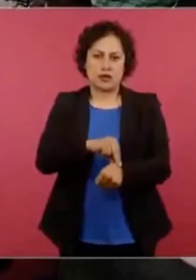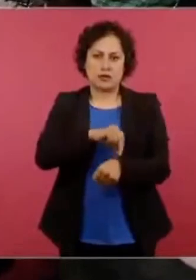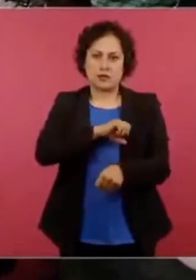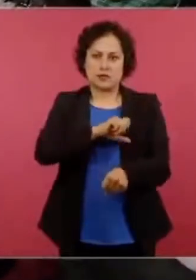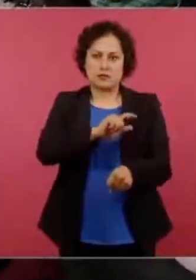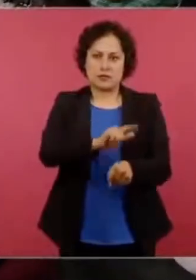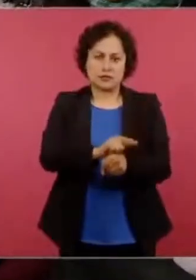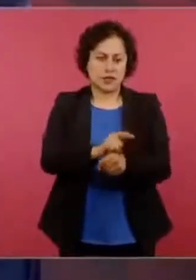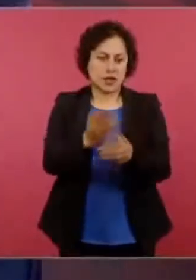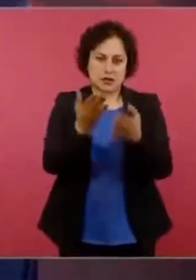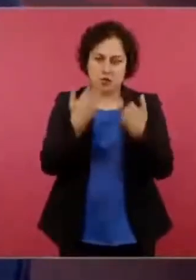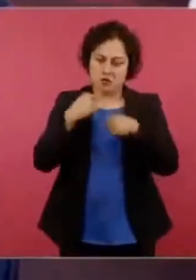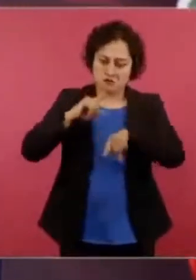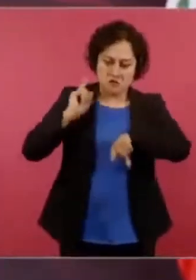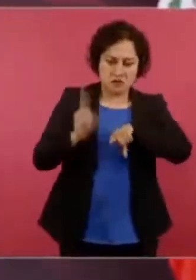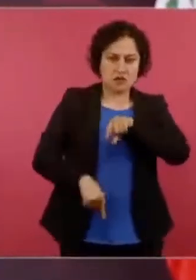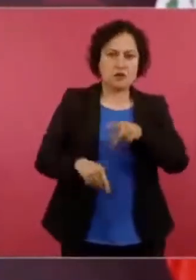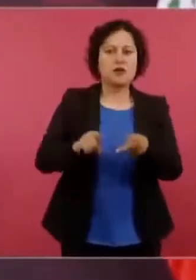había caja de ahorro.